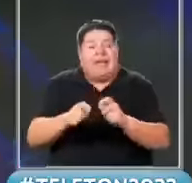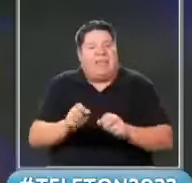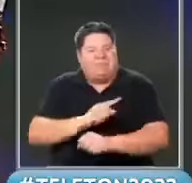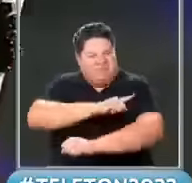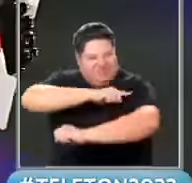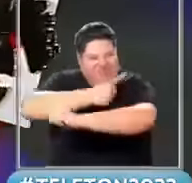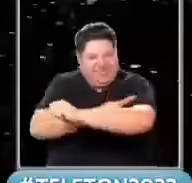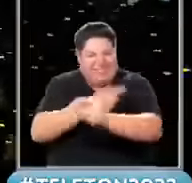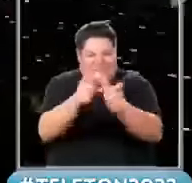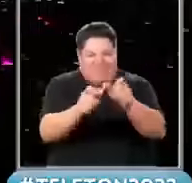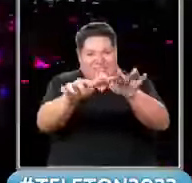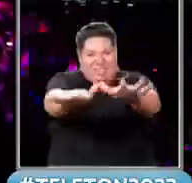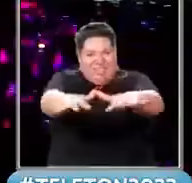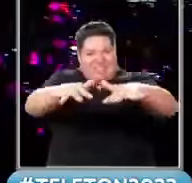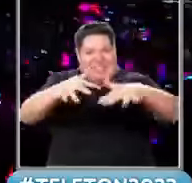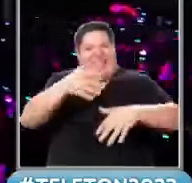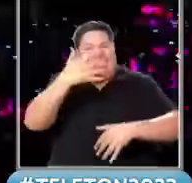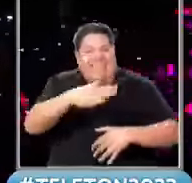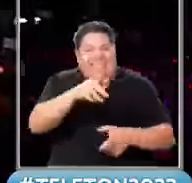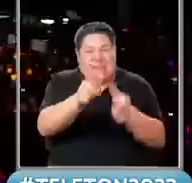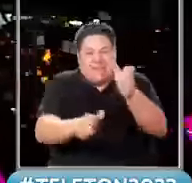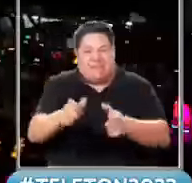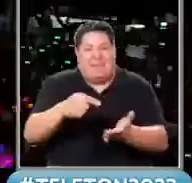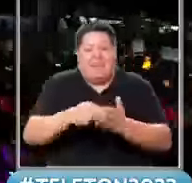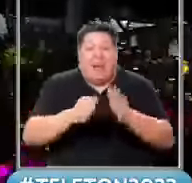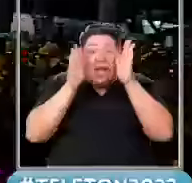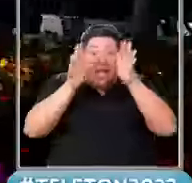de 15.000 personas que se escuchen.